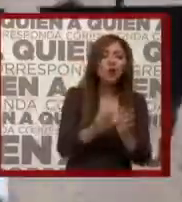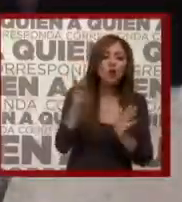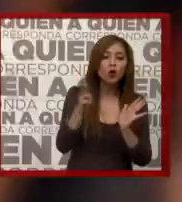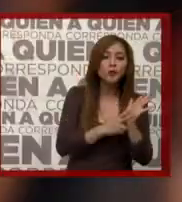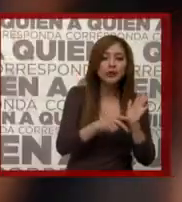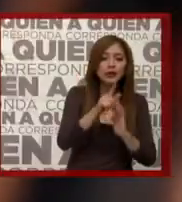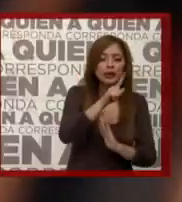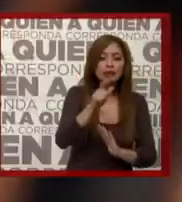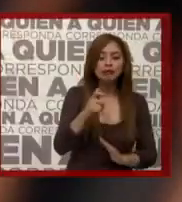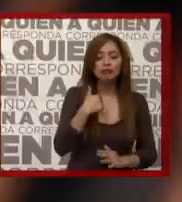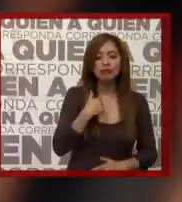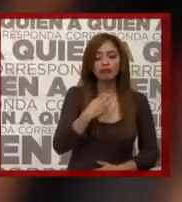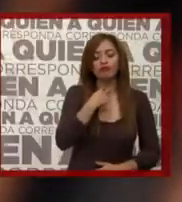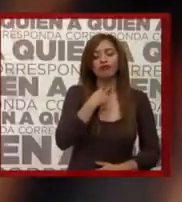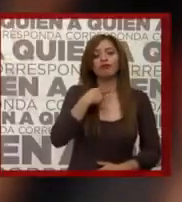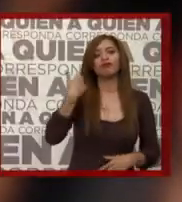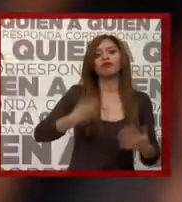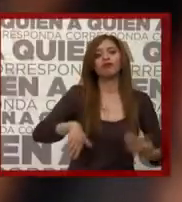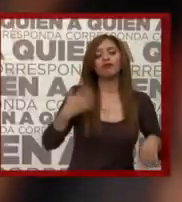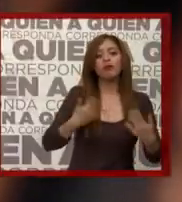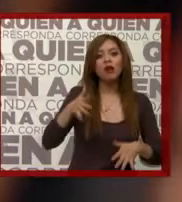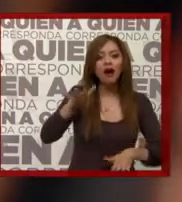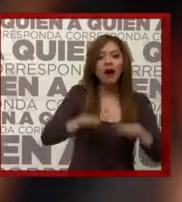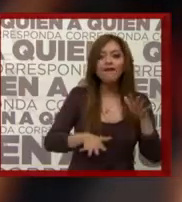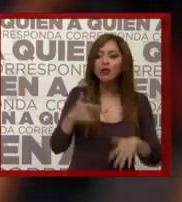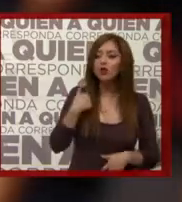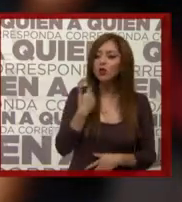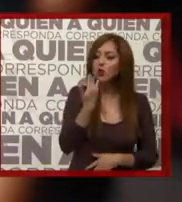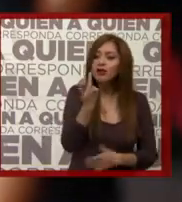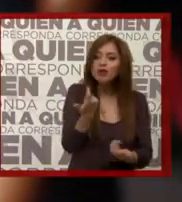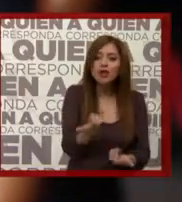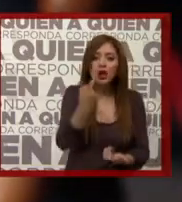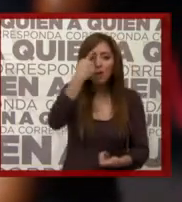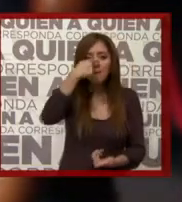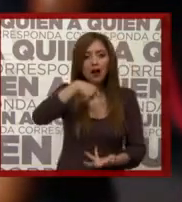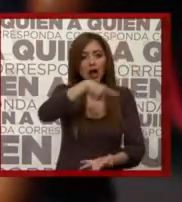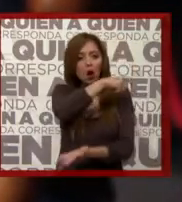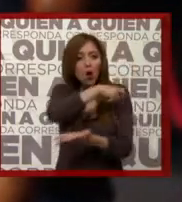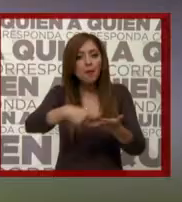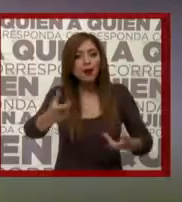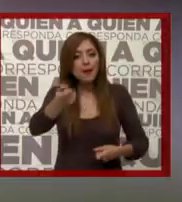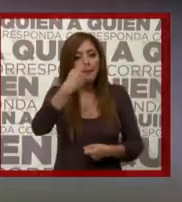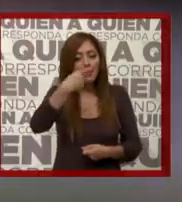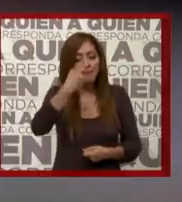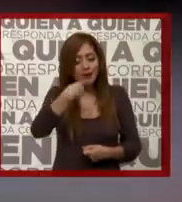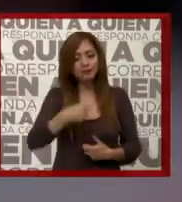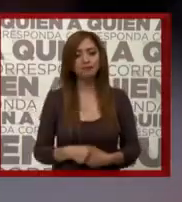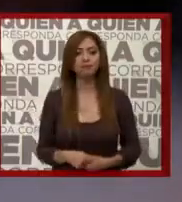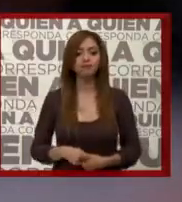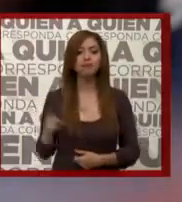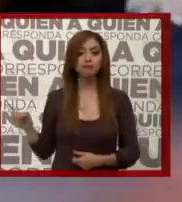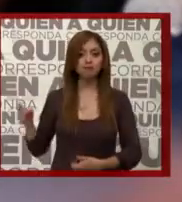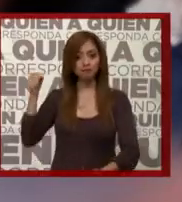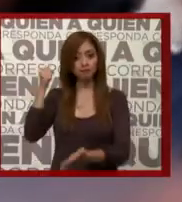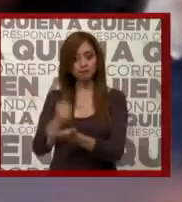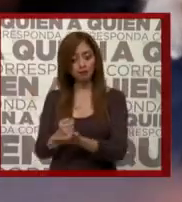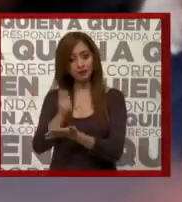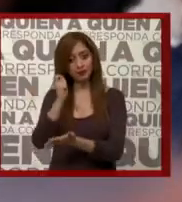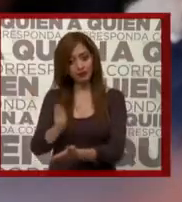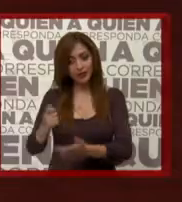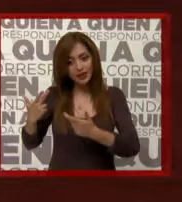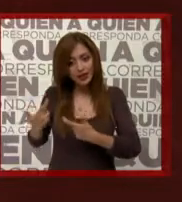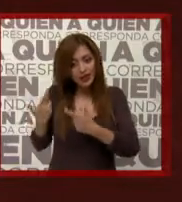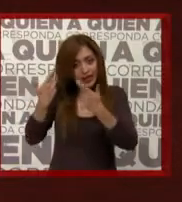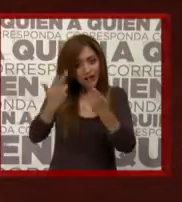$2,370. Pues hay veces que no tenemos los recursos para poder adquirir el medicamento. El programa que corresponda te manda este regalo. Muchas para gracias.